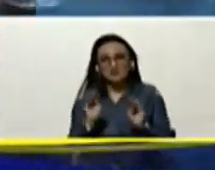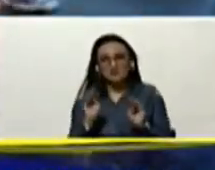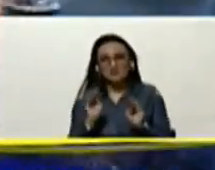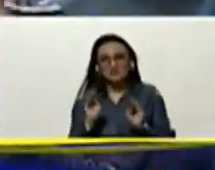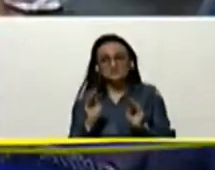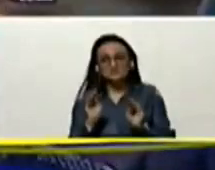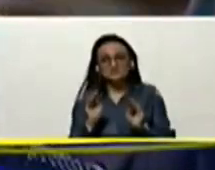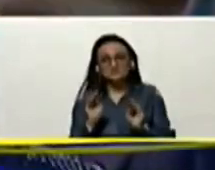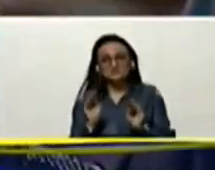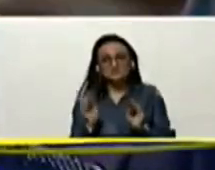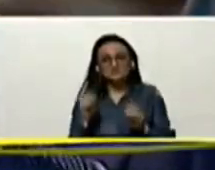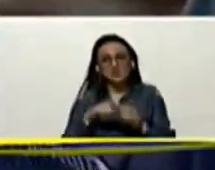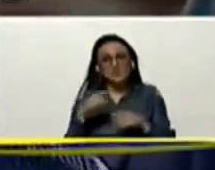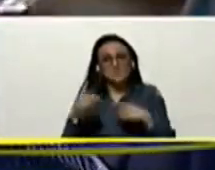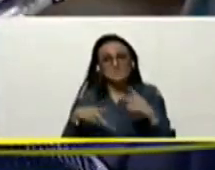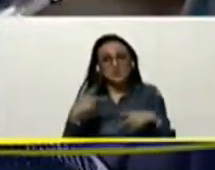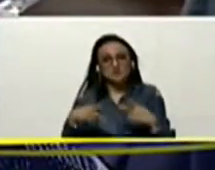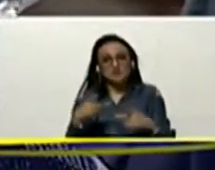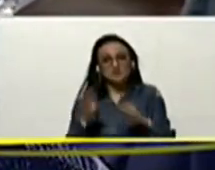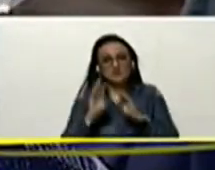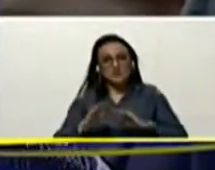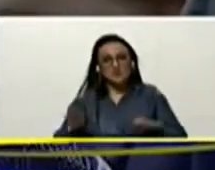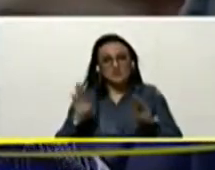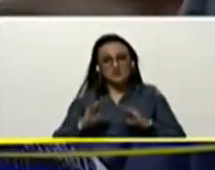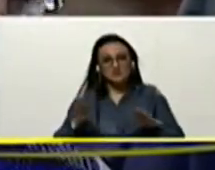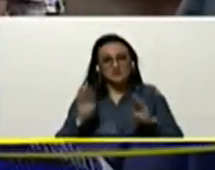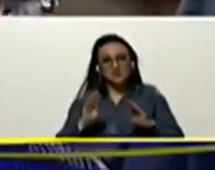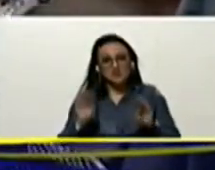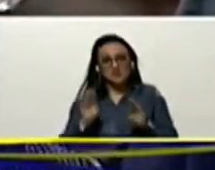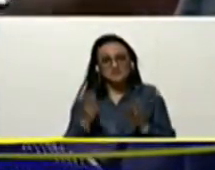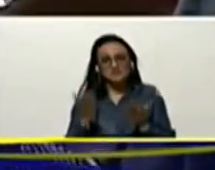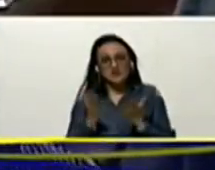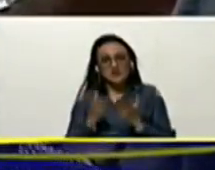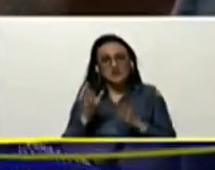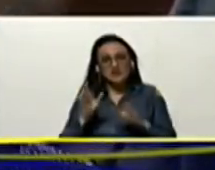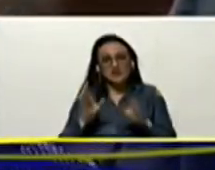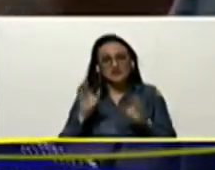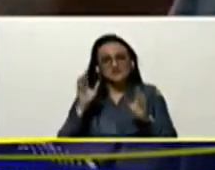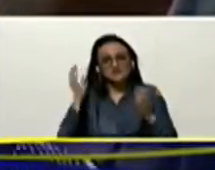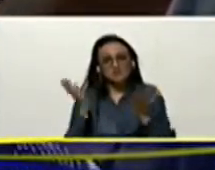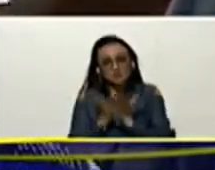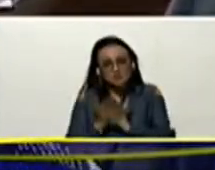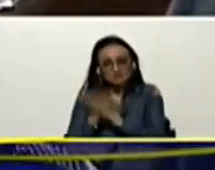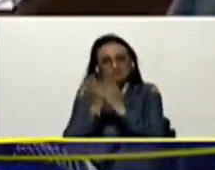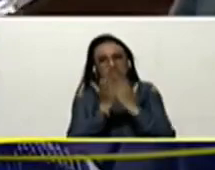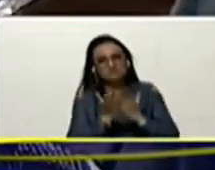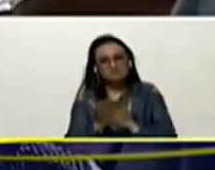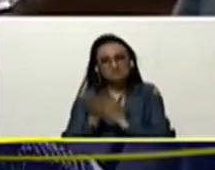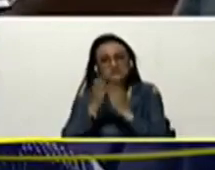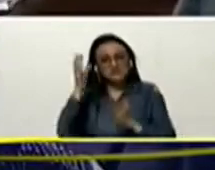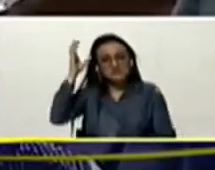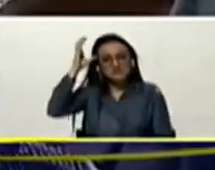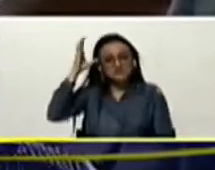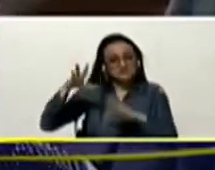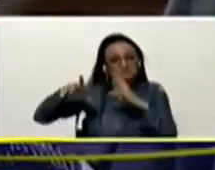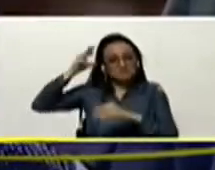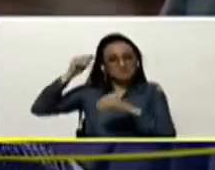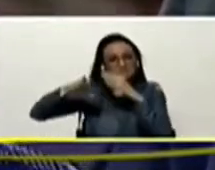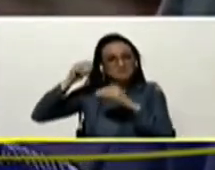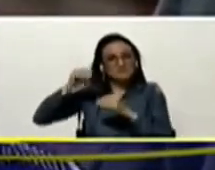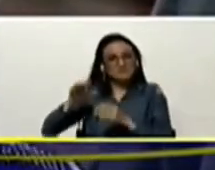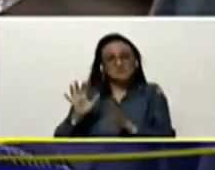sigue incorporándose en el proceso de formación, estudiando, capacitándose y sin dejar a un lado